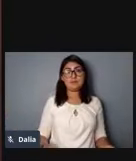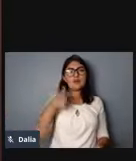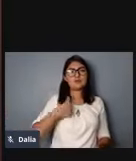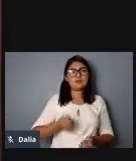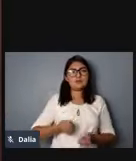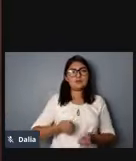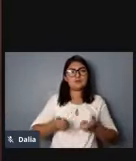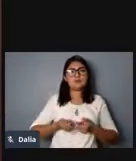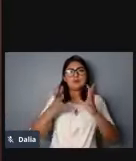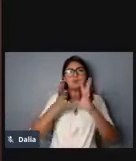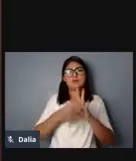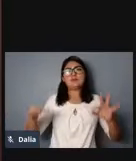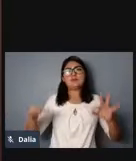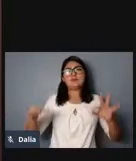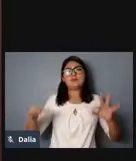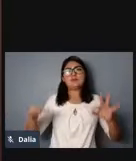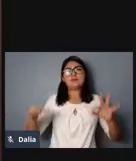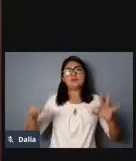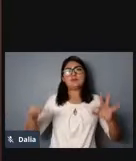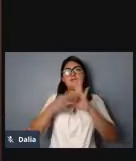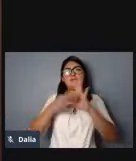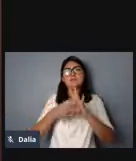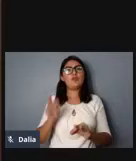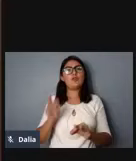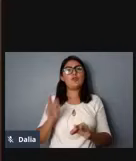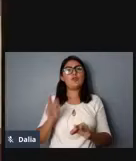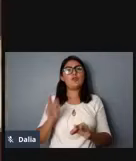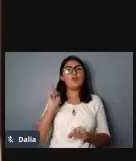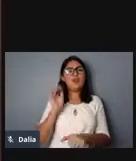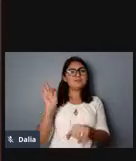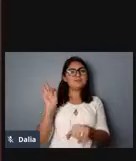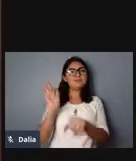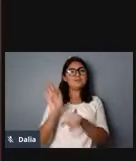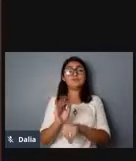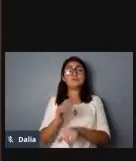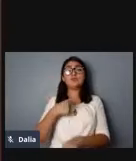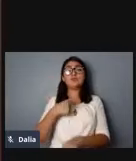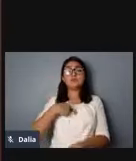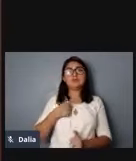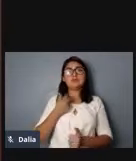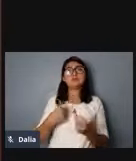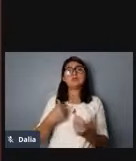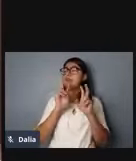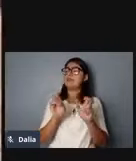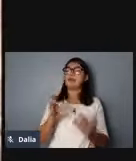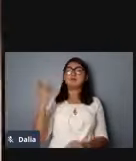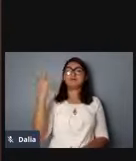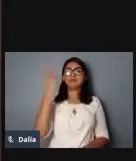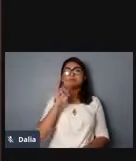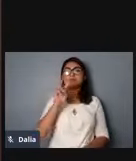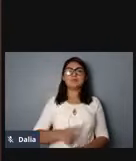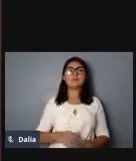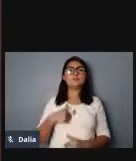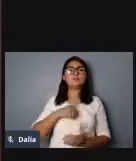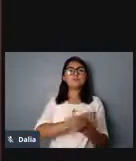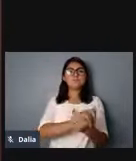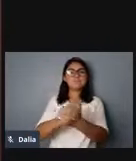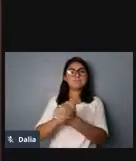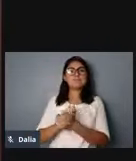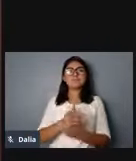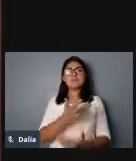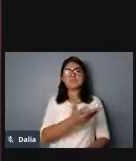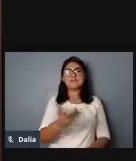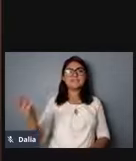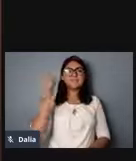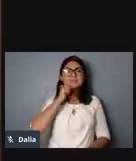siempre, me sirvió de mucho este tema. Y bueno, voy a saludar a todas y a todos porque siempre me prolongo, pero antes, mi querida